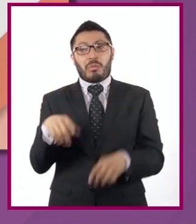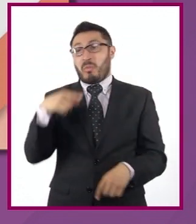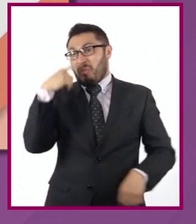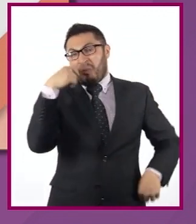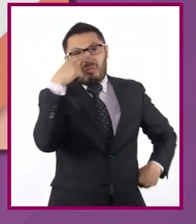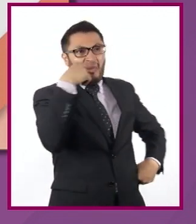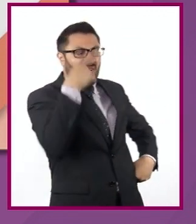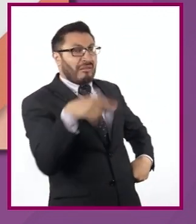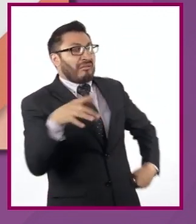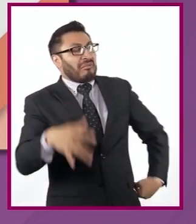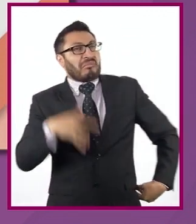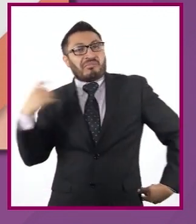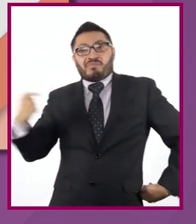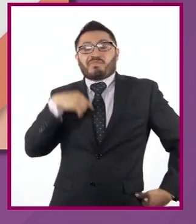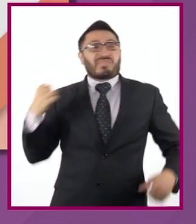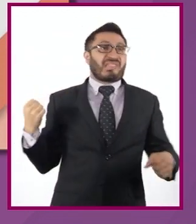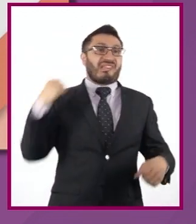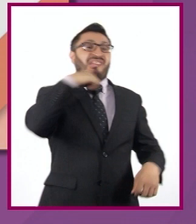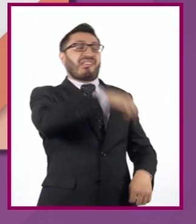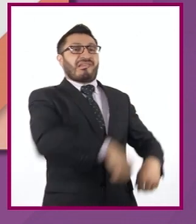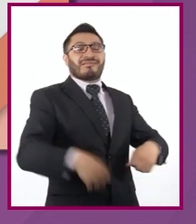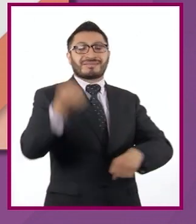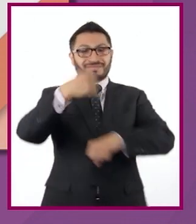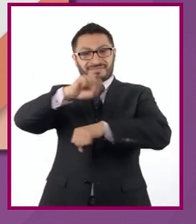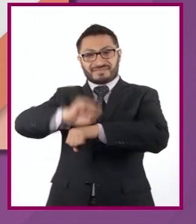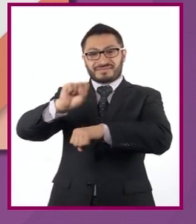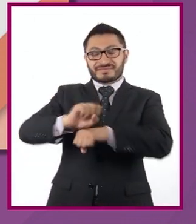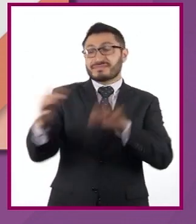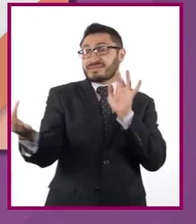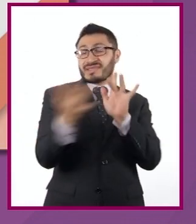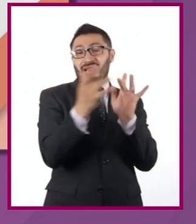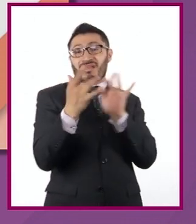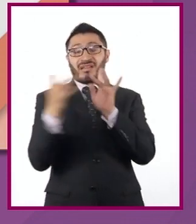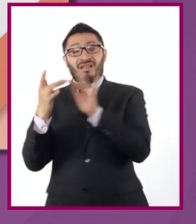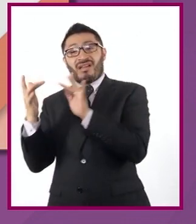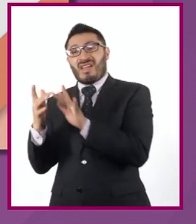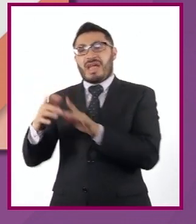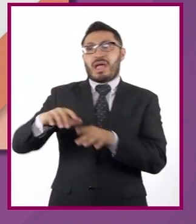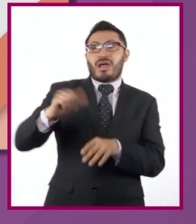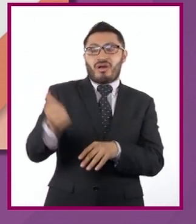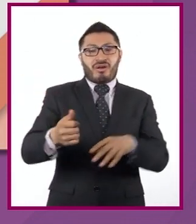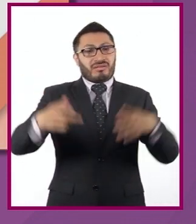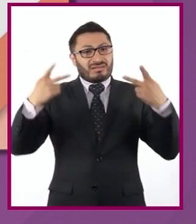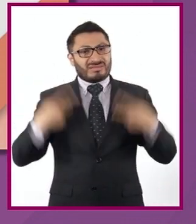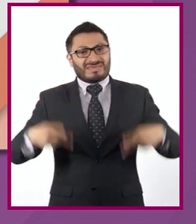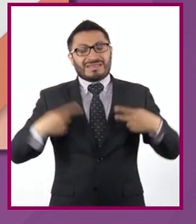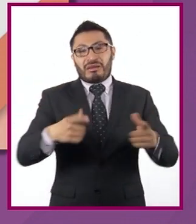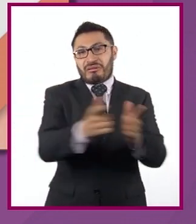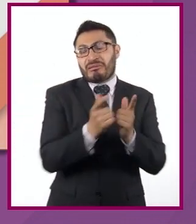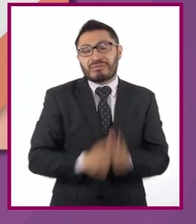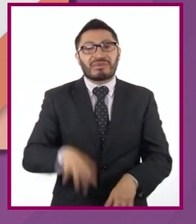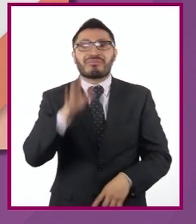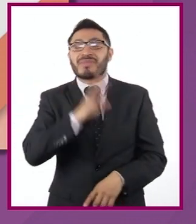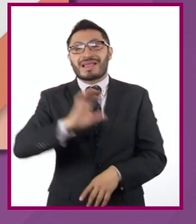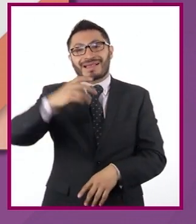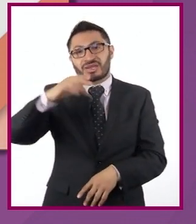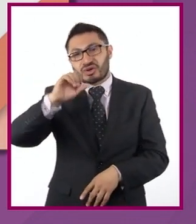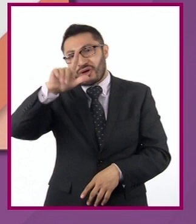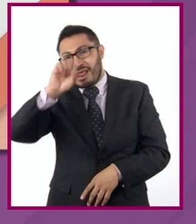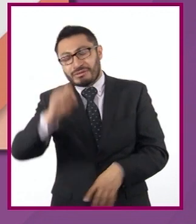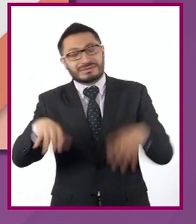se sentía el mandamás de la secundaria. Tenía sus conectes con los canteados y los gatos locos, los cholos que imperaban en el